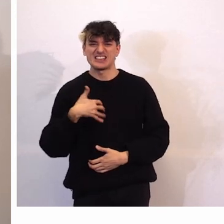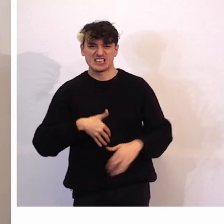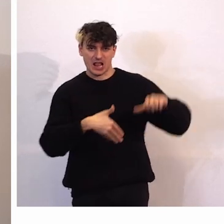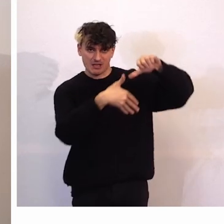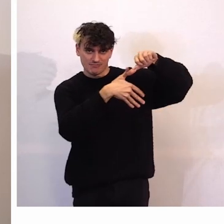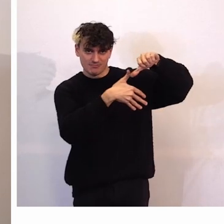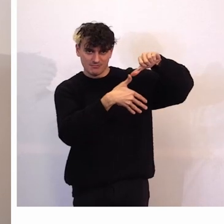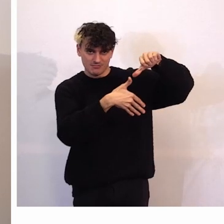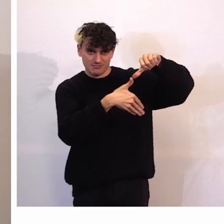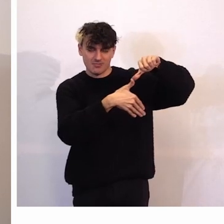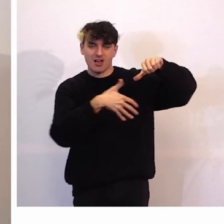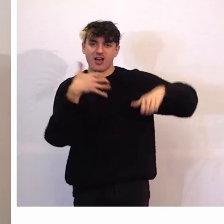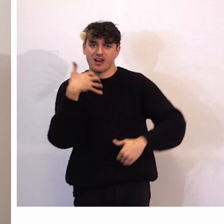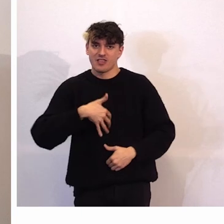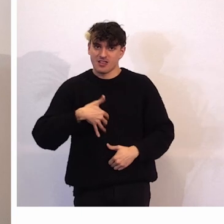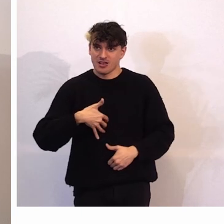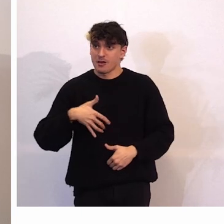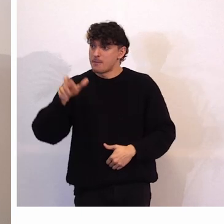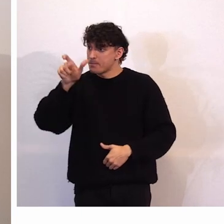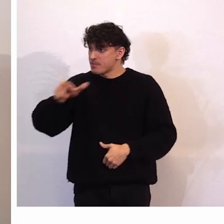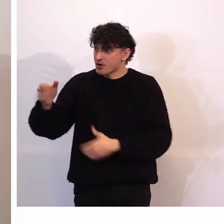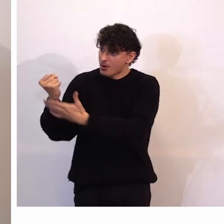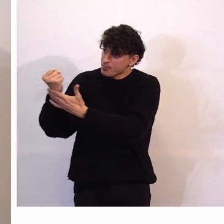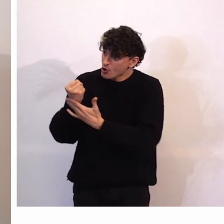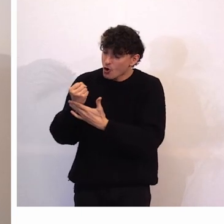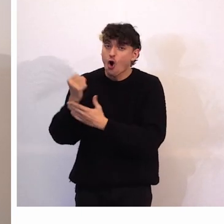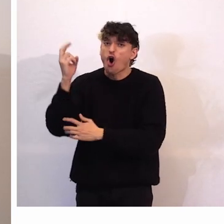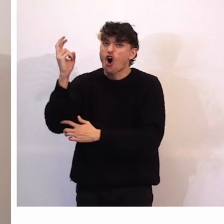junto con la persona de apoyo que es José.